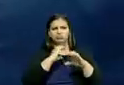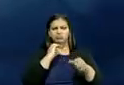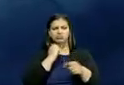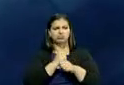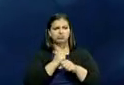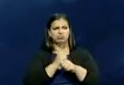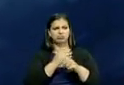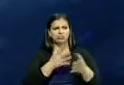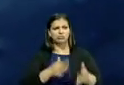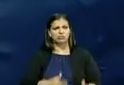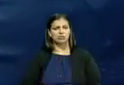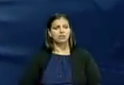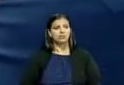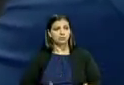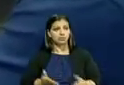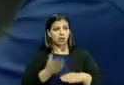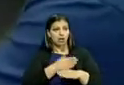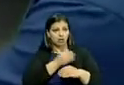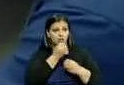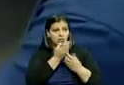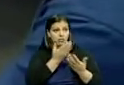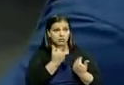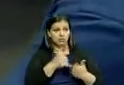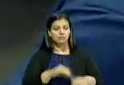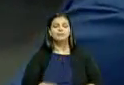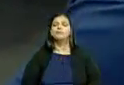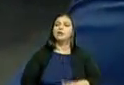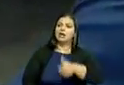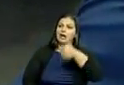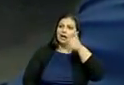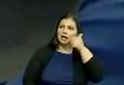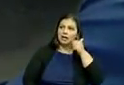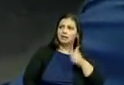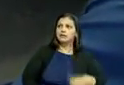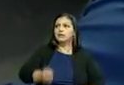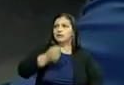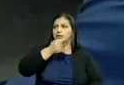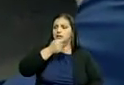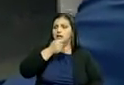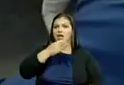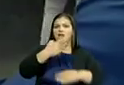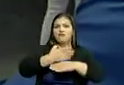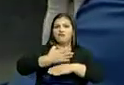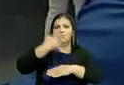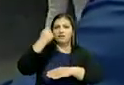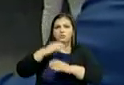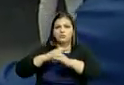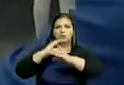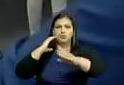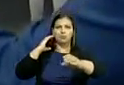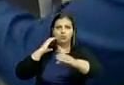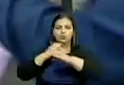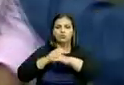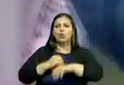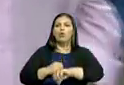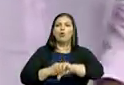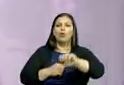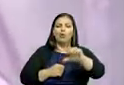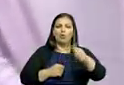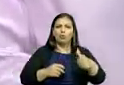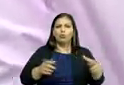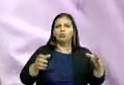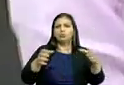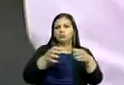tanto las federación de transporte nacional así como la unión del guayas a través de oficios comunicaron vía redes